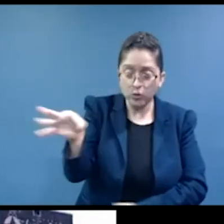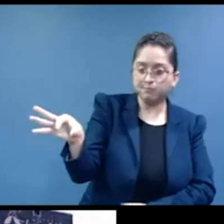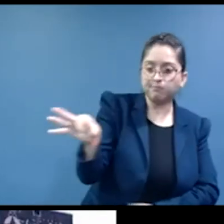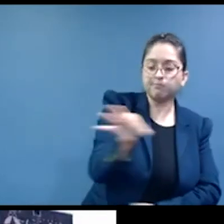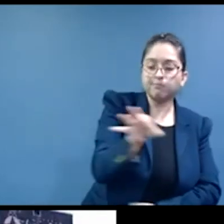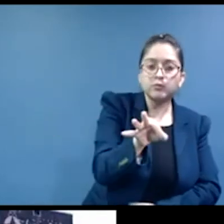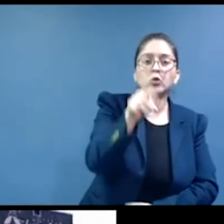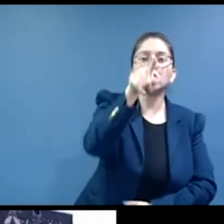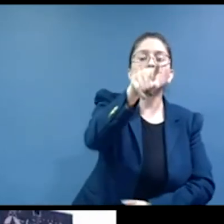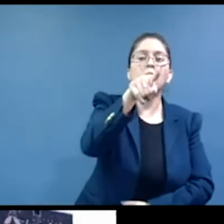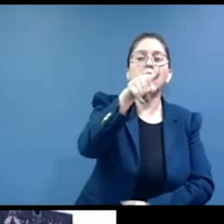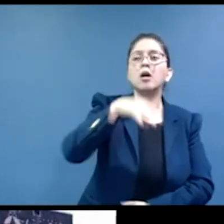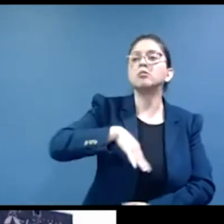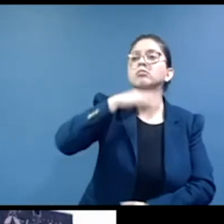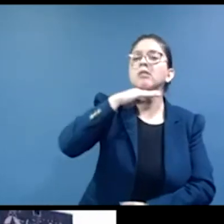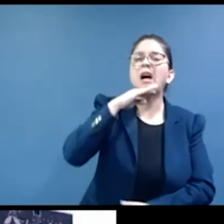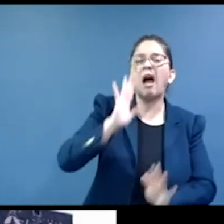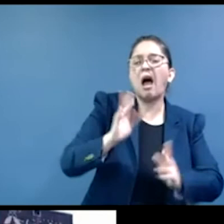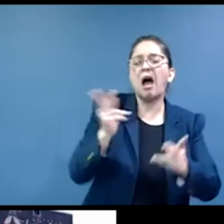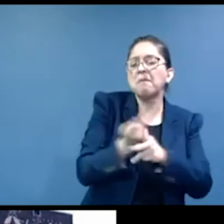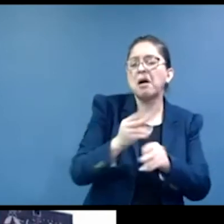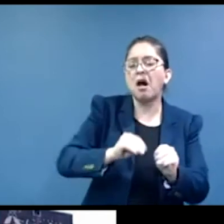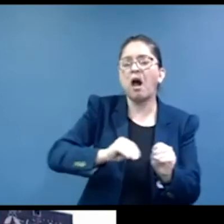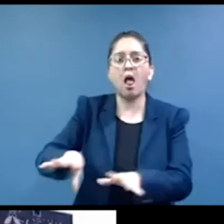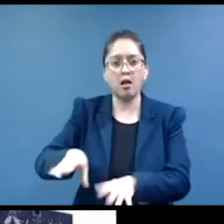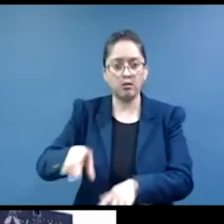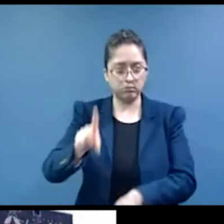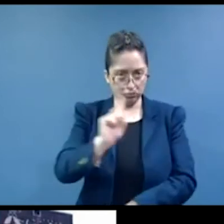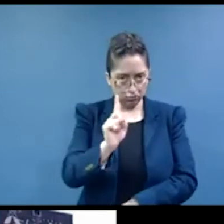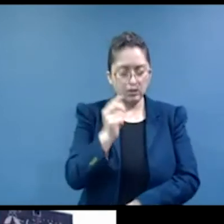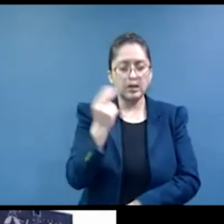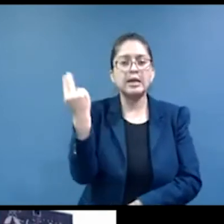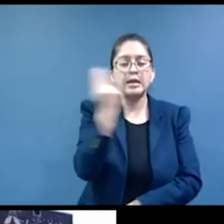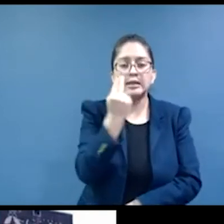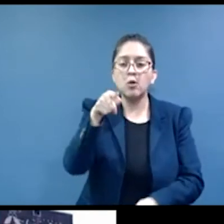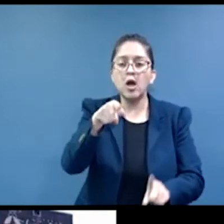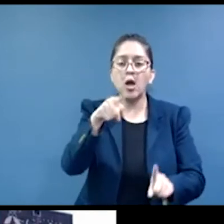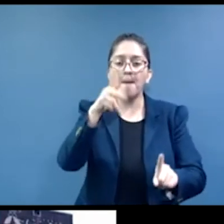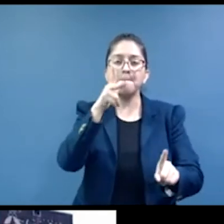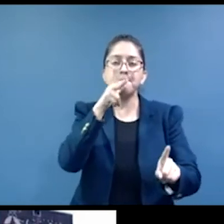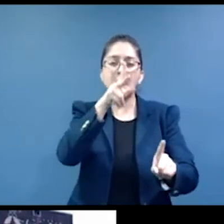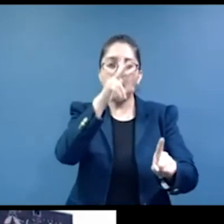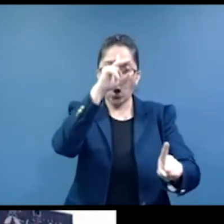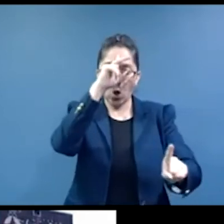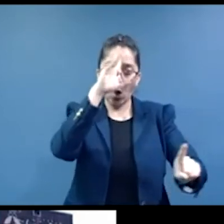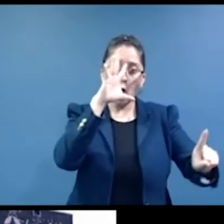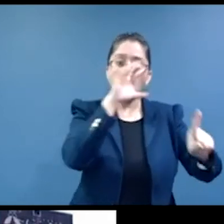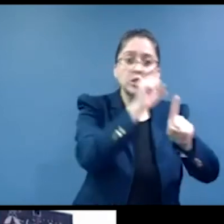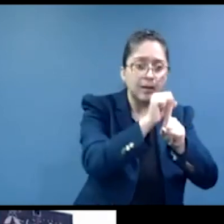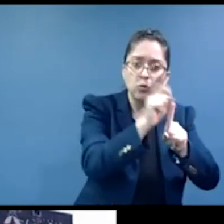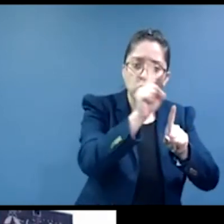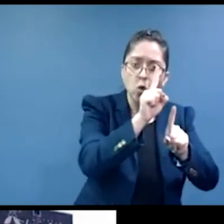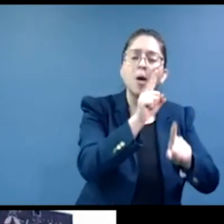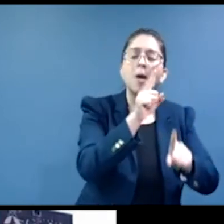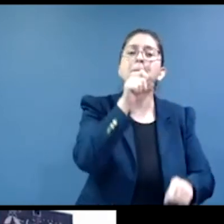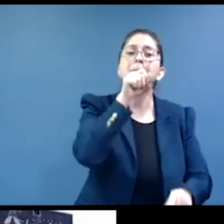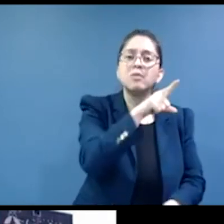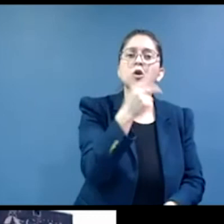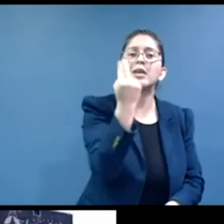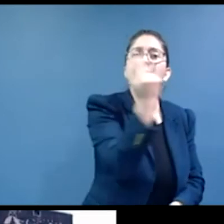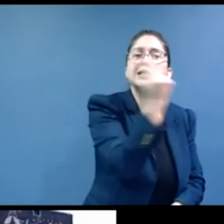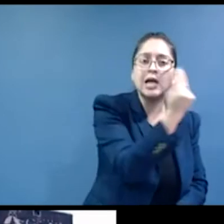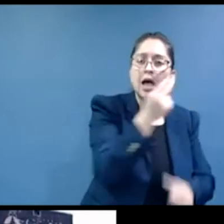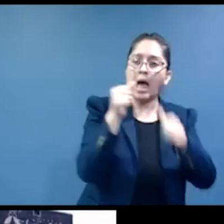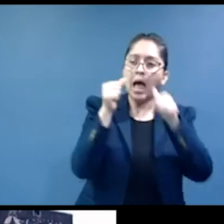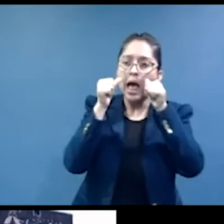podemos dejar de fuera, pero que a mí me gustaría más un concepto abierto de acceso a los servicios de reproducción humana